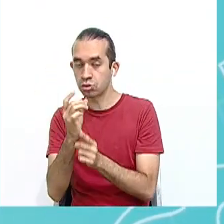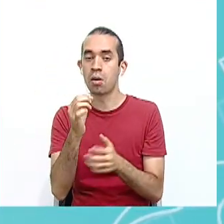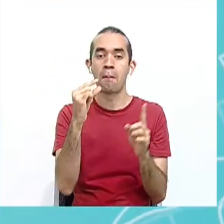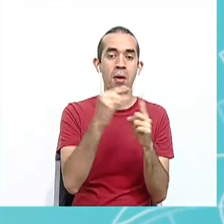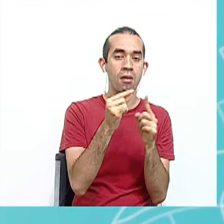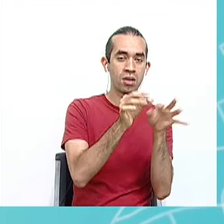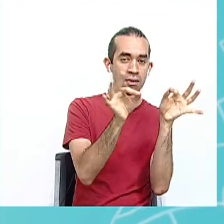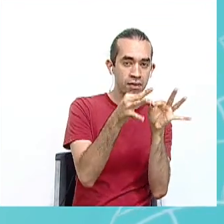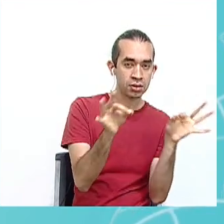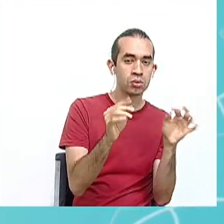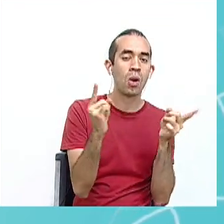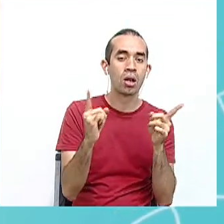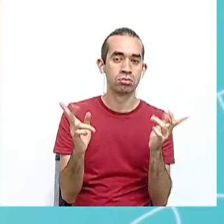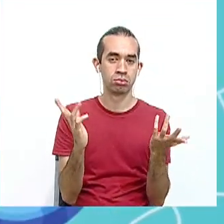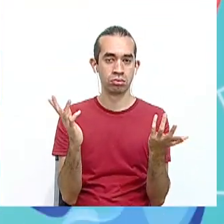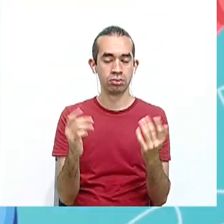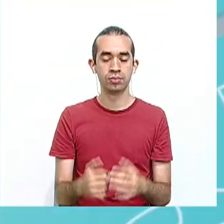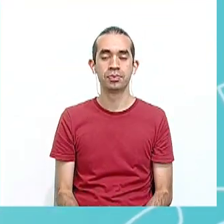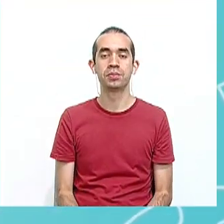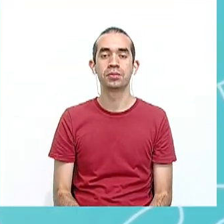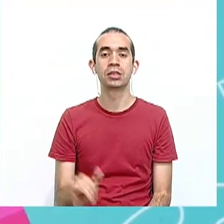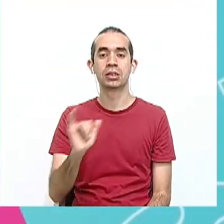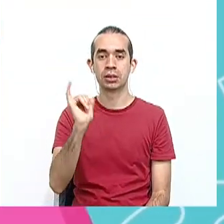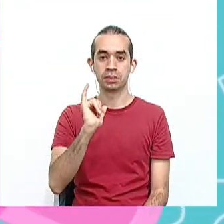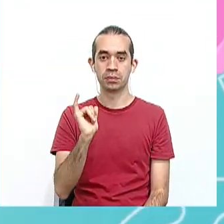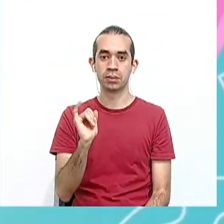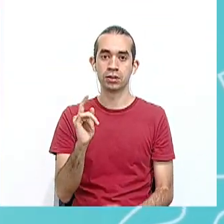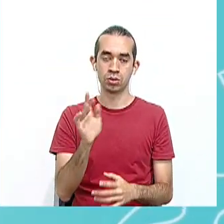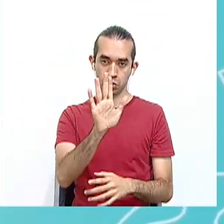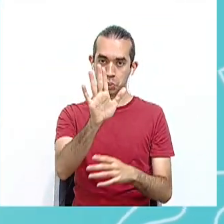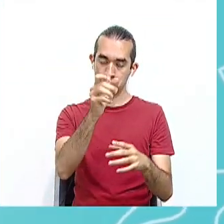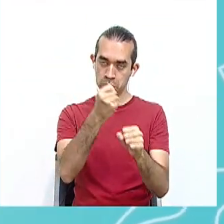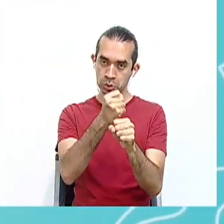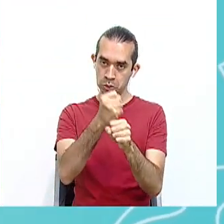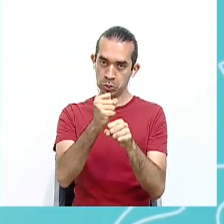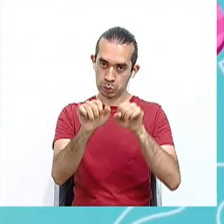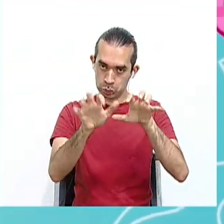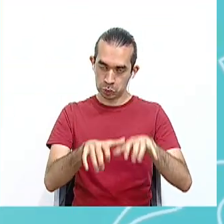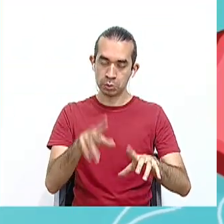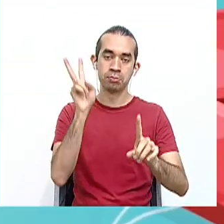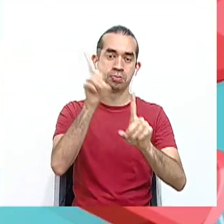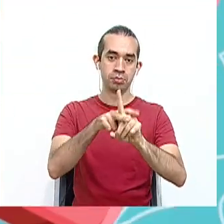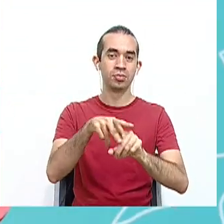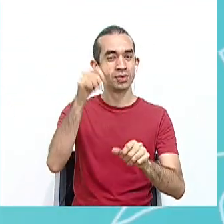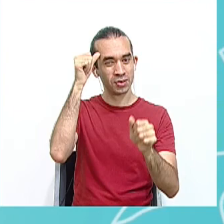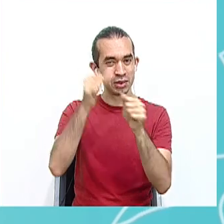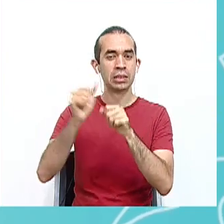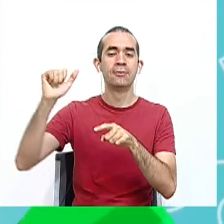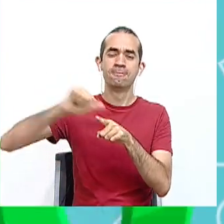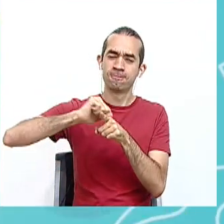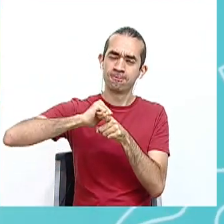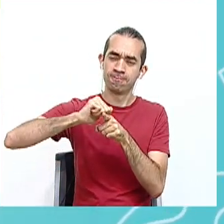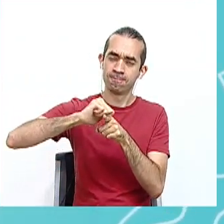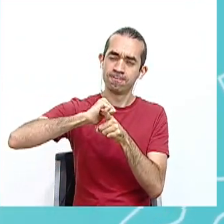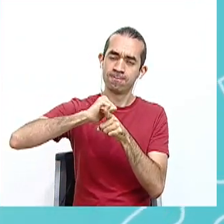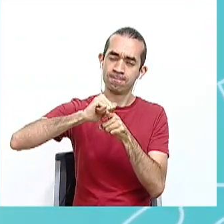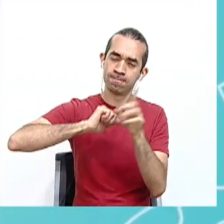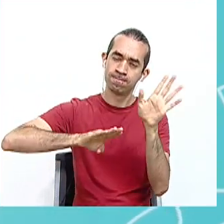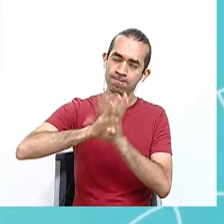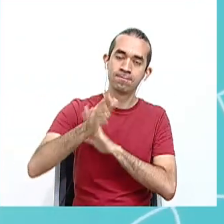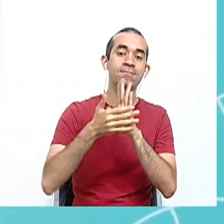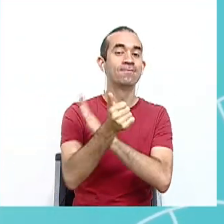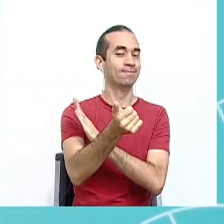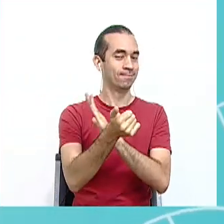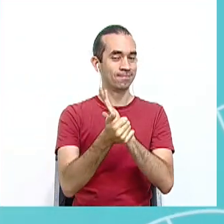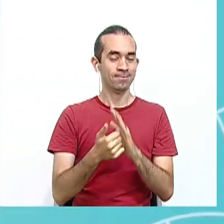palabras. Y por supuesto, aplicarlos en sus trabajos escritos. Recuerden que la práctica es el maestro. Mejoraremos poco a poco